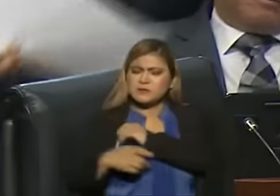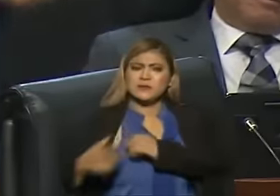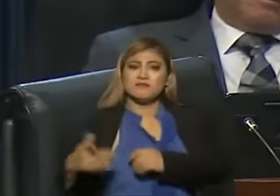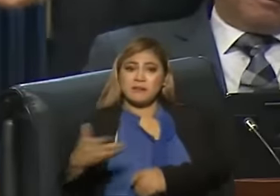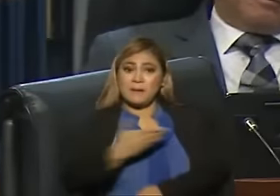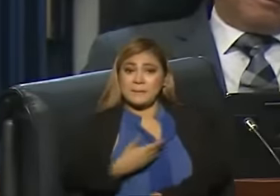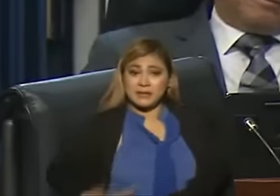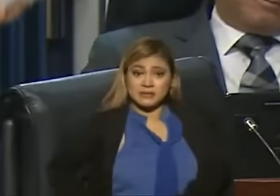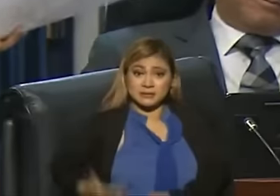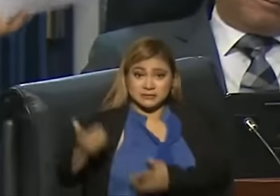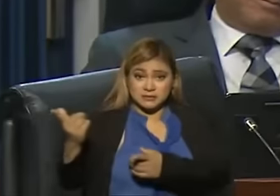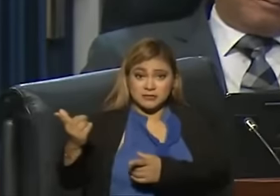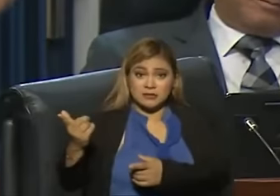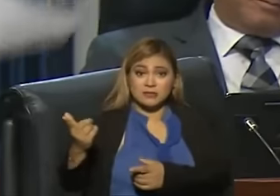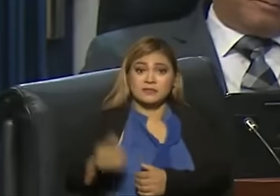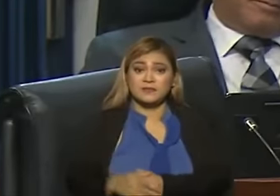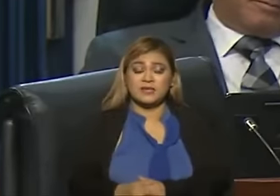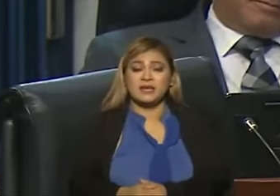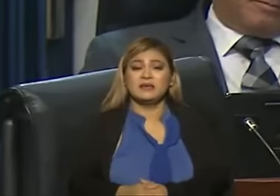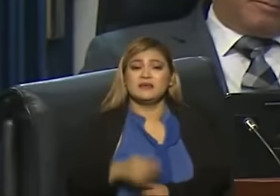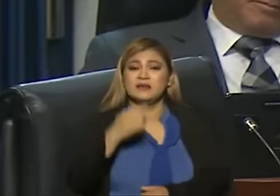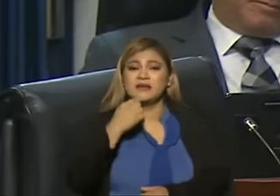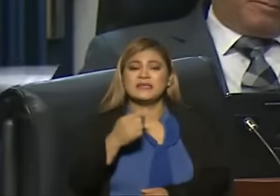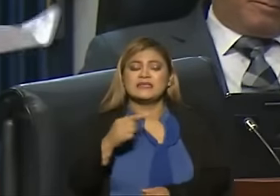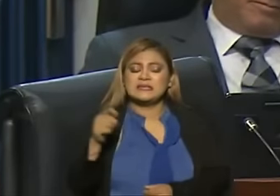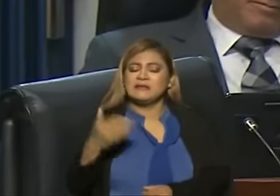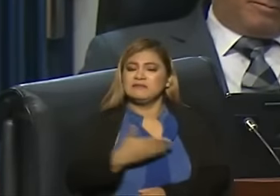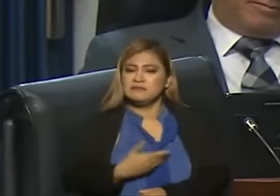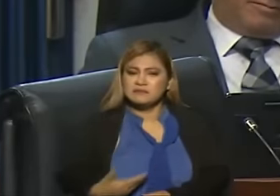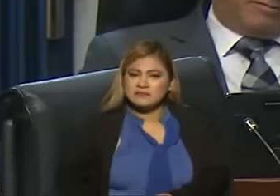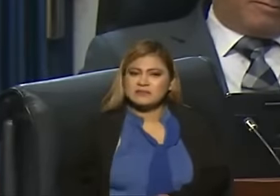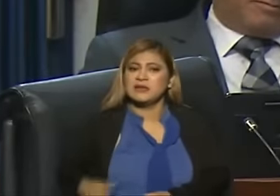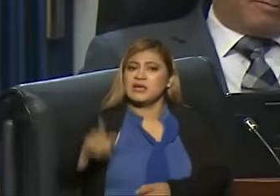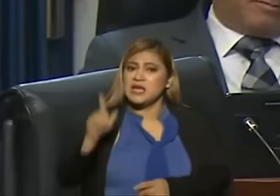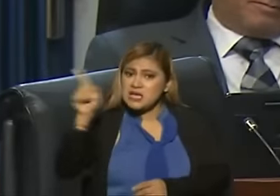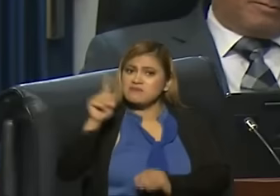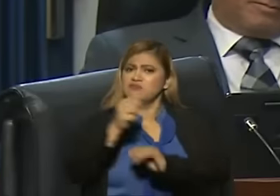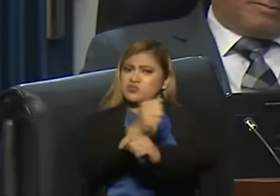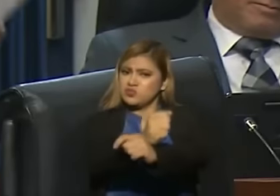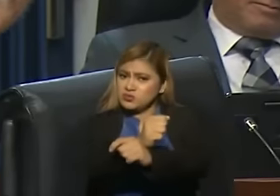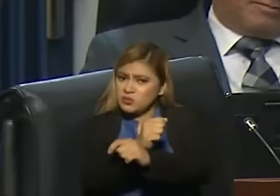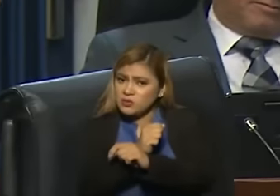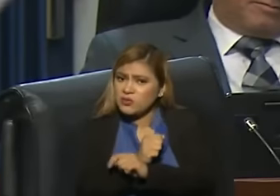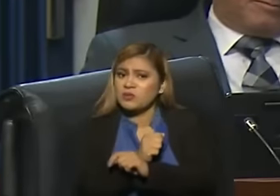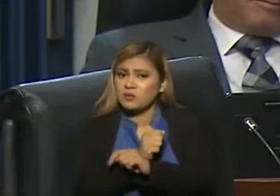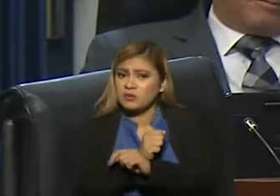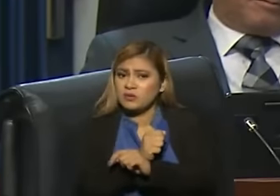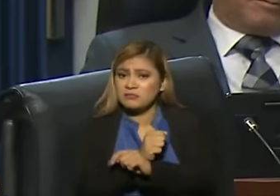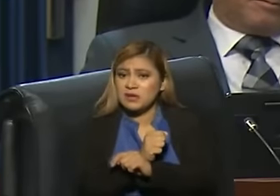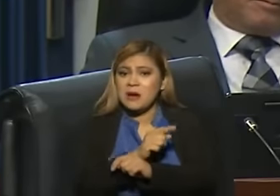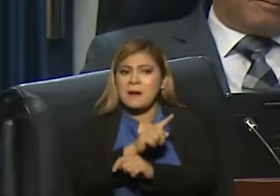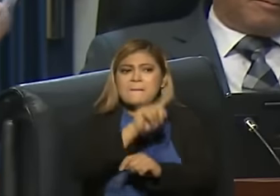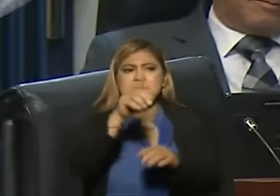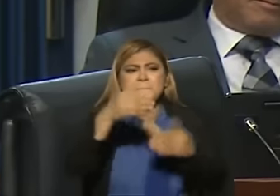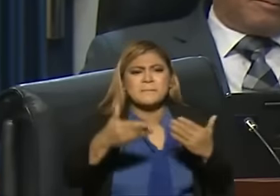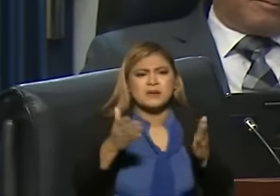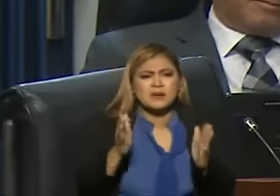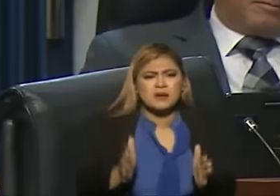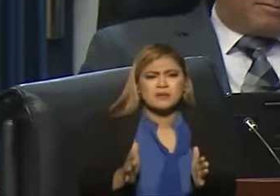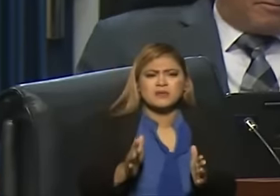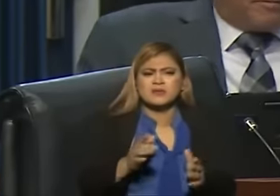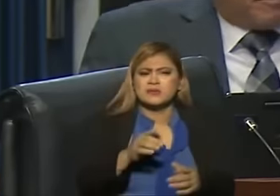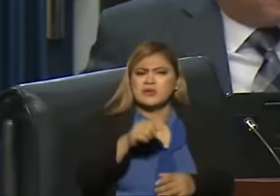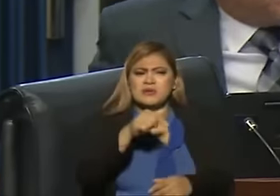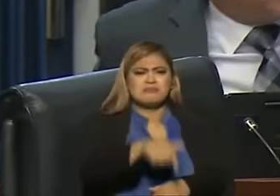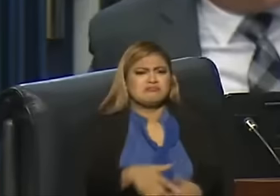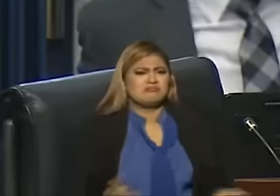qué? Porque están cuidando su naturaleza y hay seguridad. Y ahora la gente quiere invertir en Salvador, pero no, aquí en